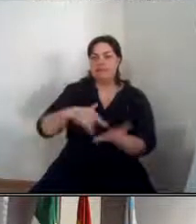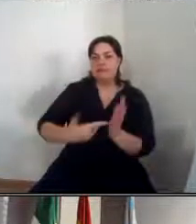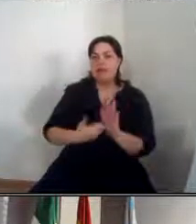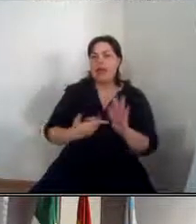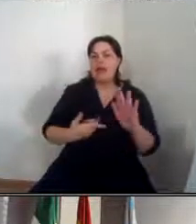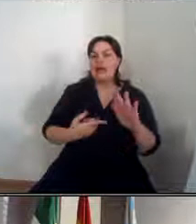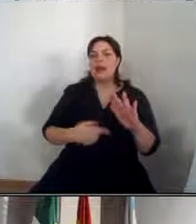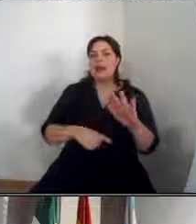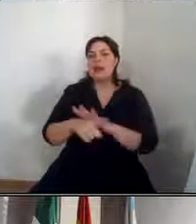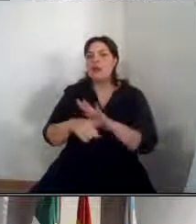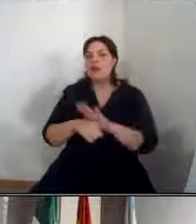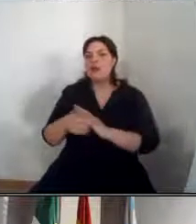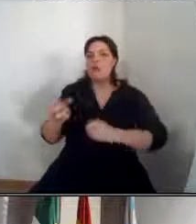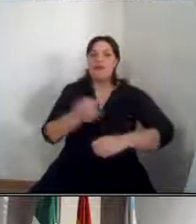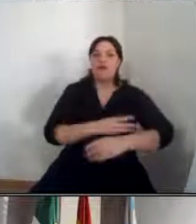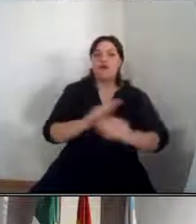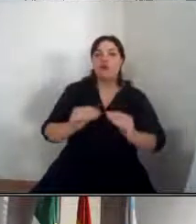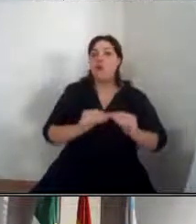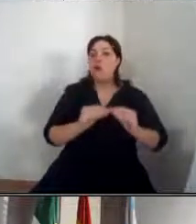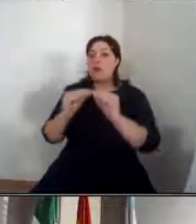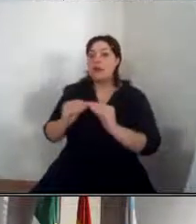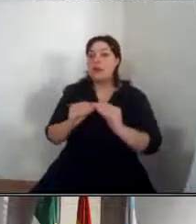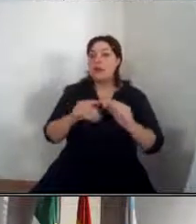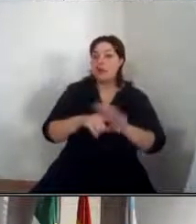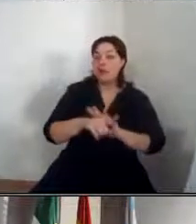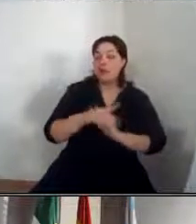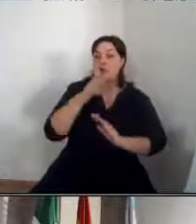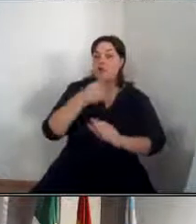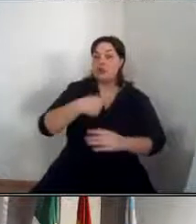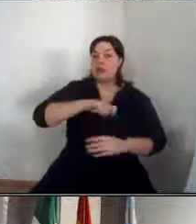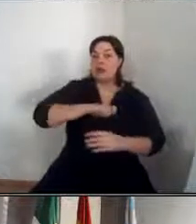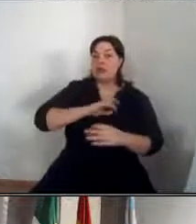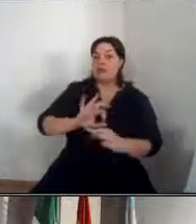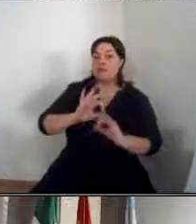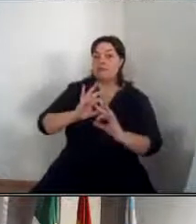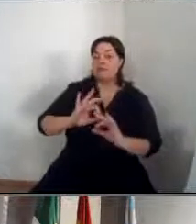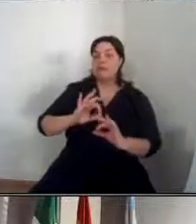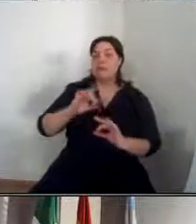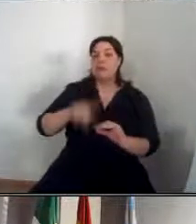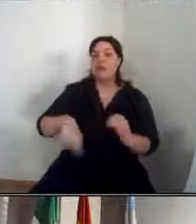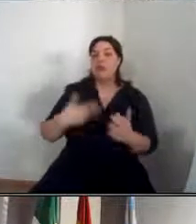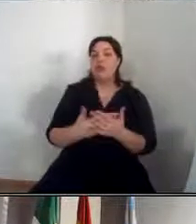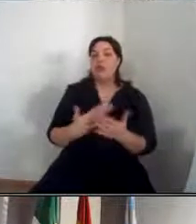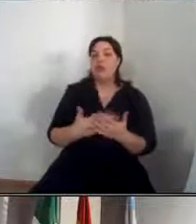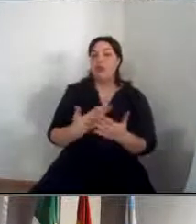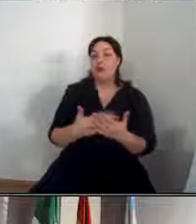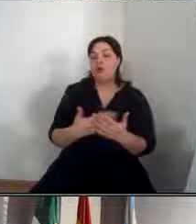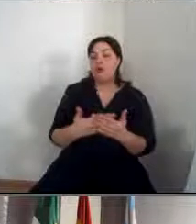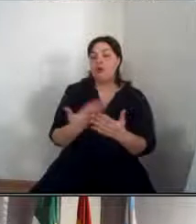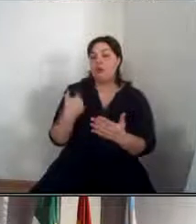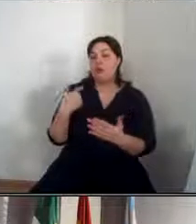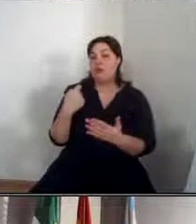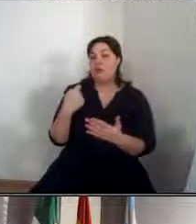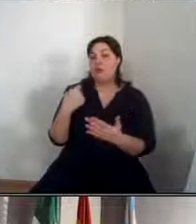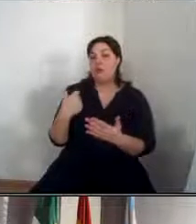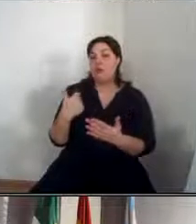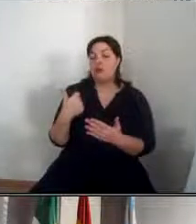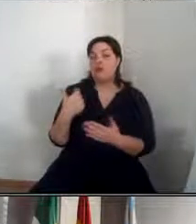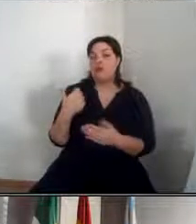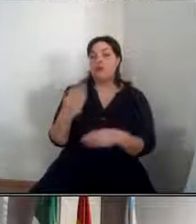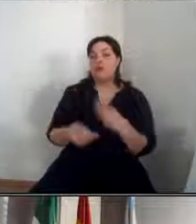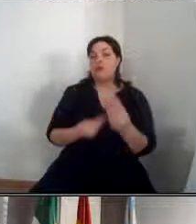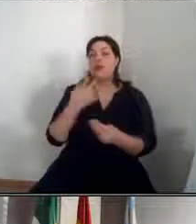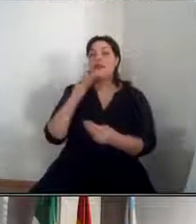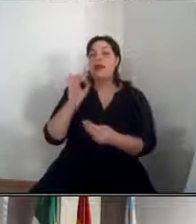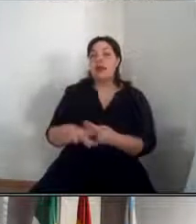gestión de los fondos comunitarios que correspondan a España, tal como contempla el documento que recientemente ha elaborado la